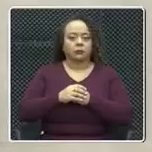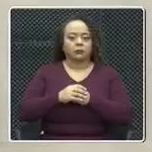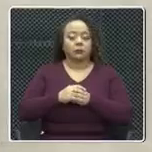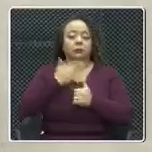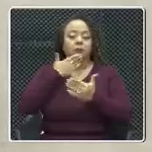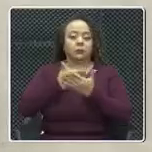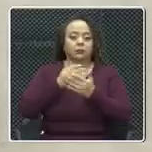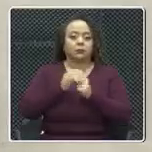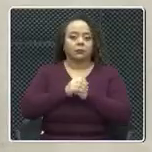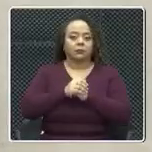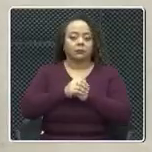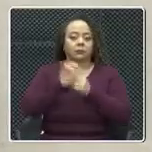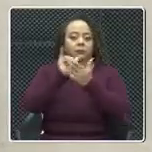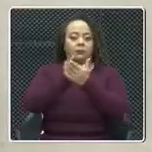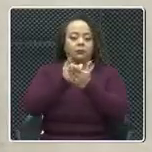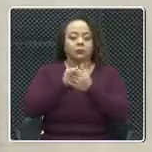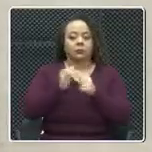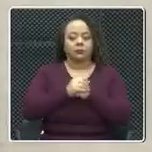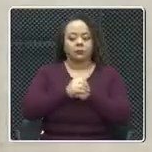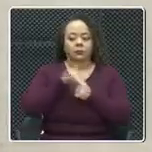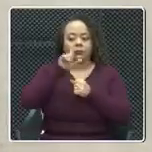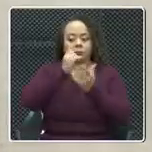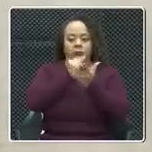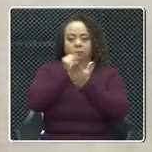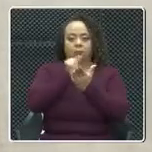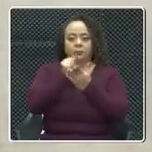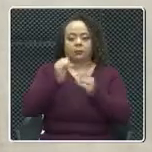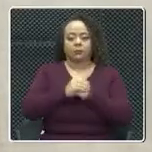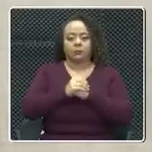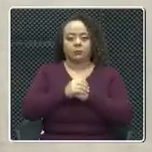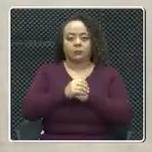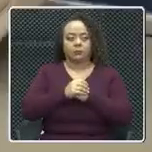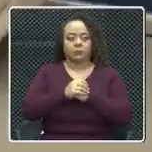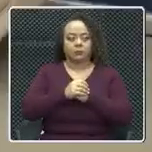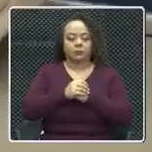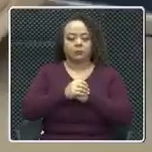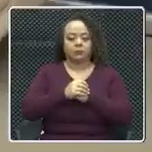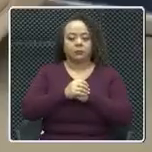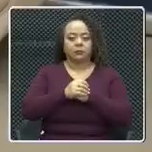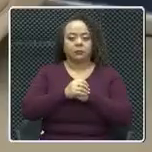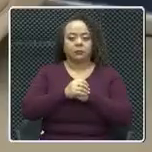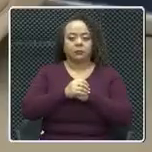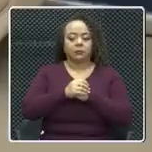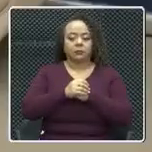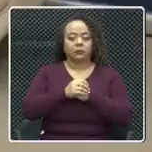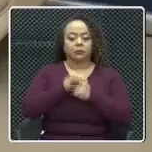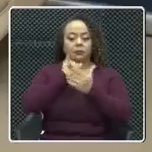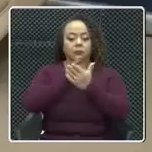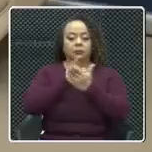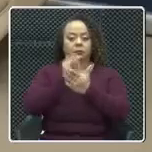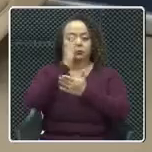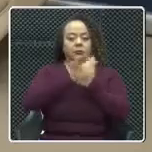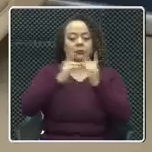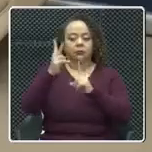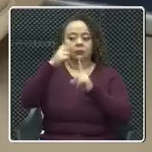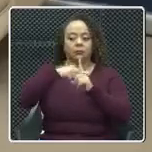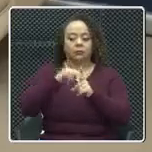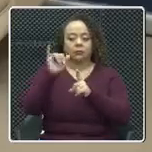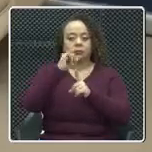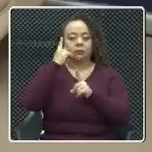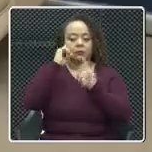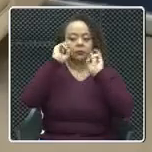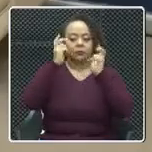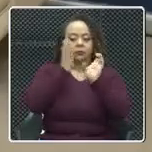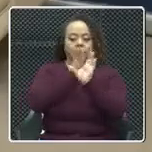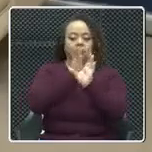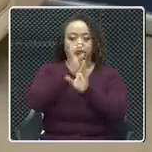Bueno, es lo que hay que investigar, ¿verdad? Okay. Entonces, esa parte aplica también para el tema de